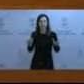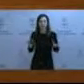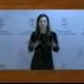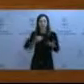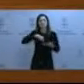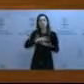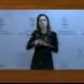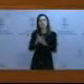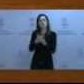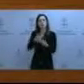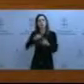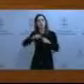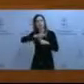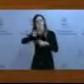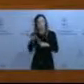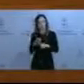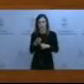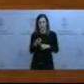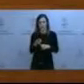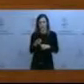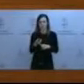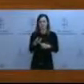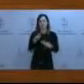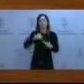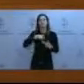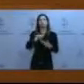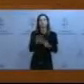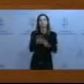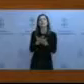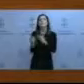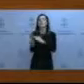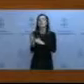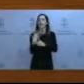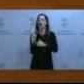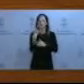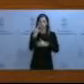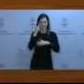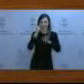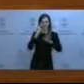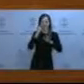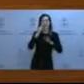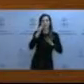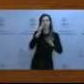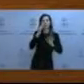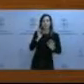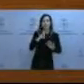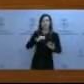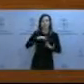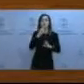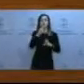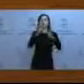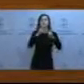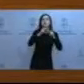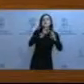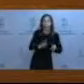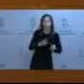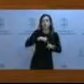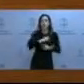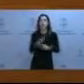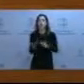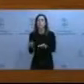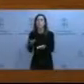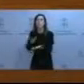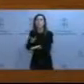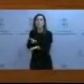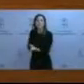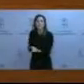varias cosas, que se nos remitiera, fíjense ustedes, no estamos hablando de política ni de ideas políticas, estamos hablando de que se nos remitiera la